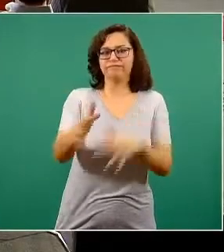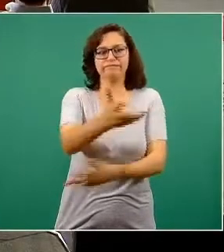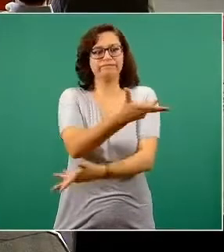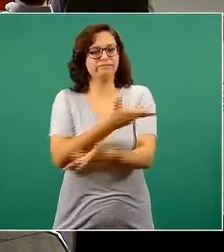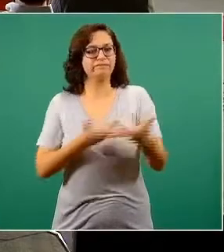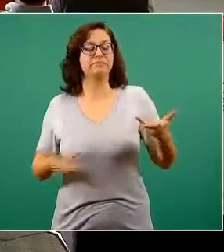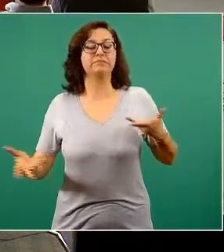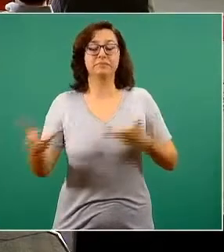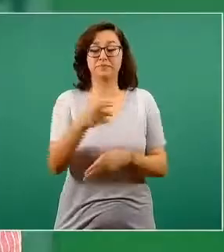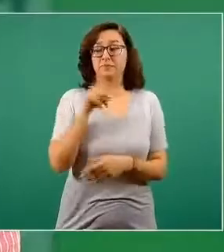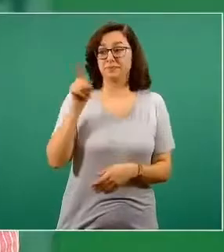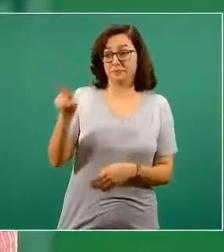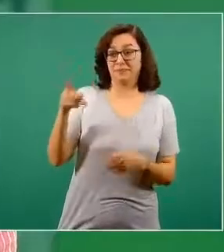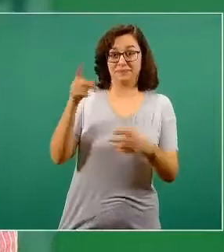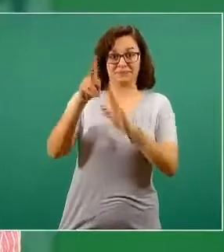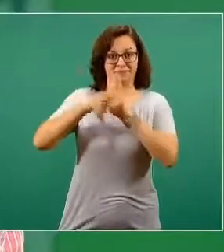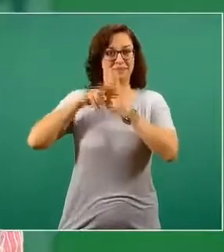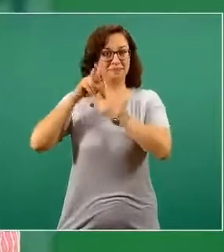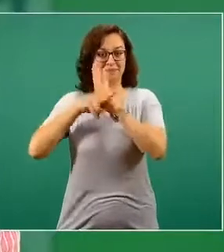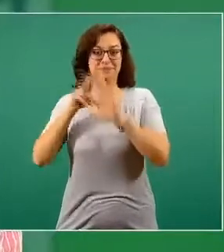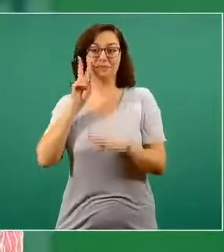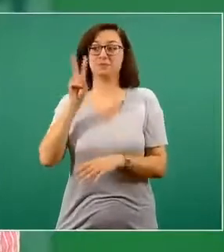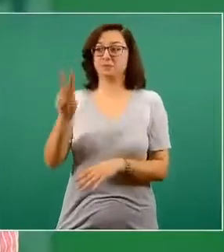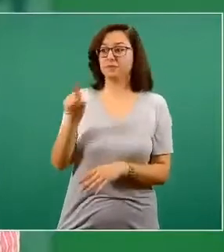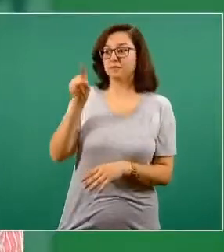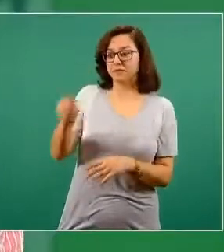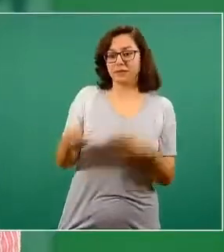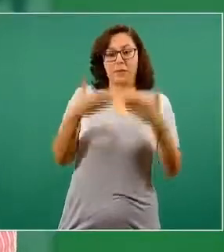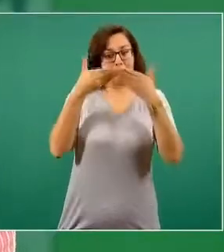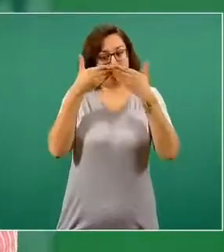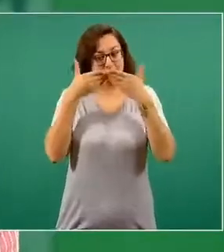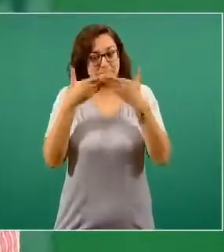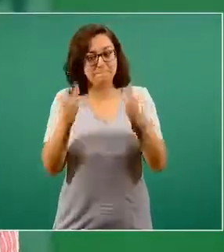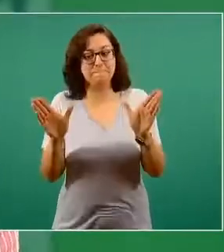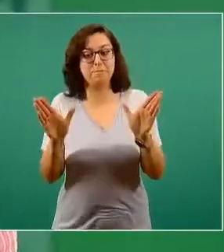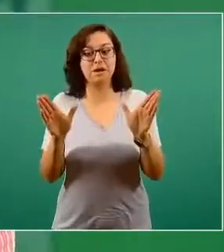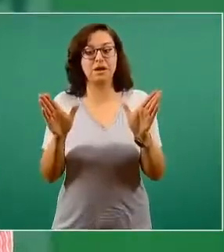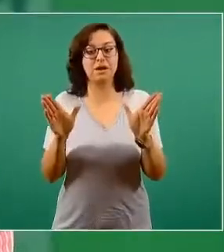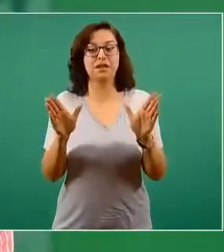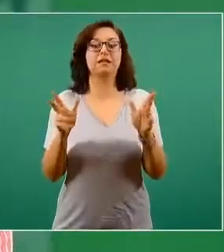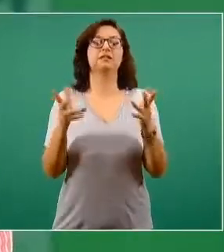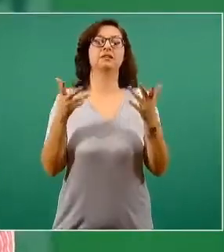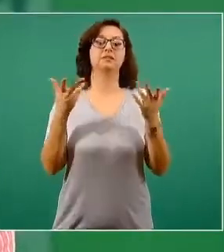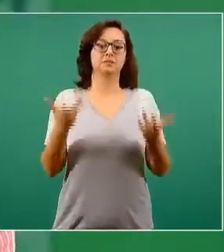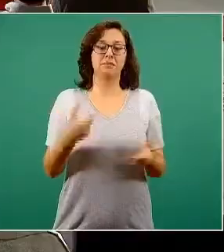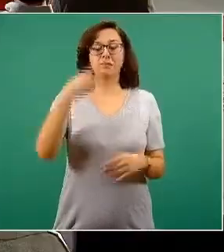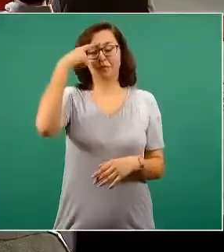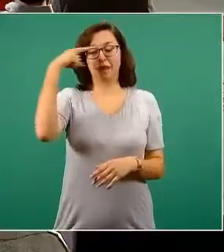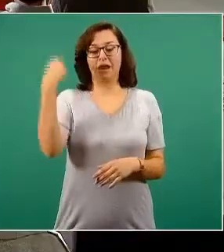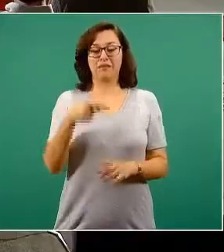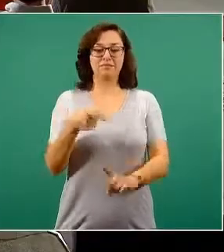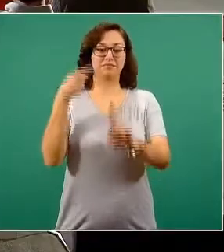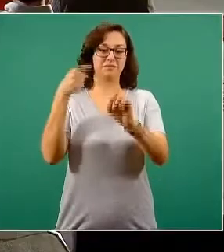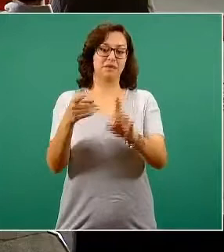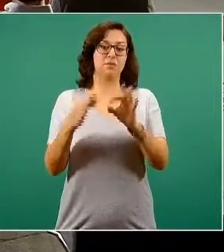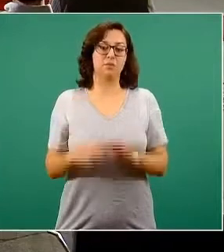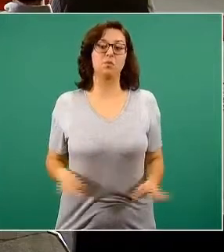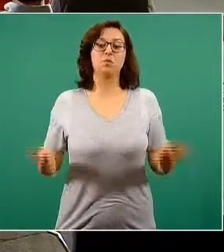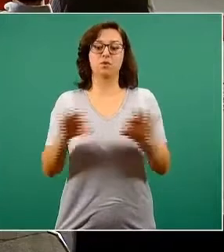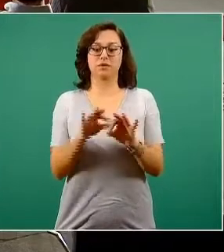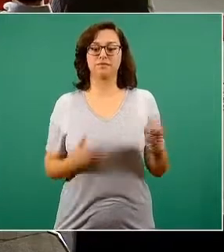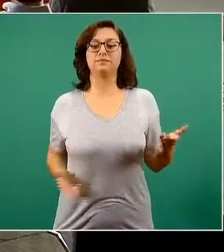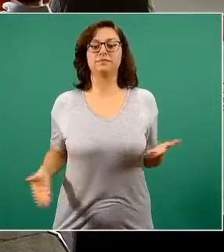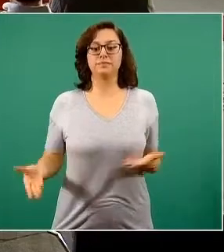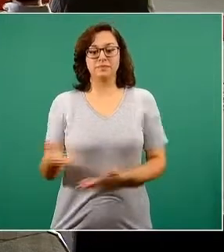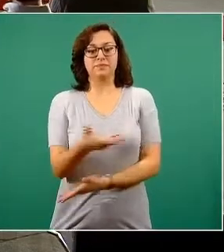y es exactamente lo que buscamos, reabrir lo público, que lo público sea la forma fundamental de convivencia